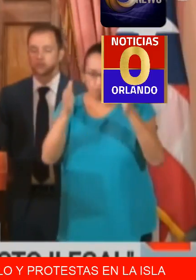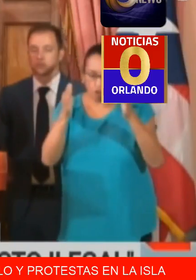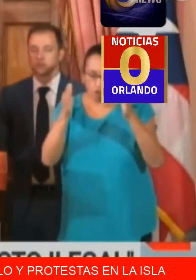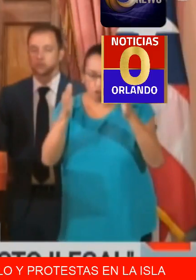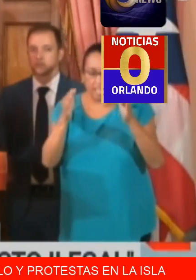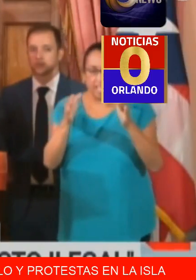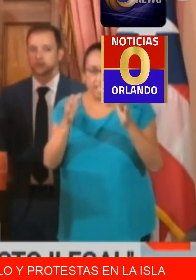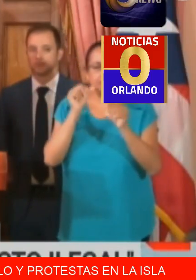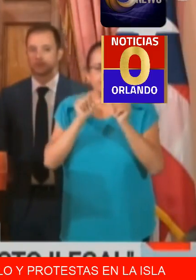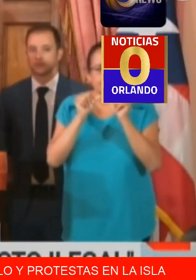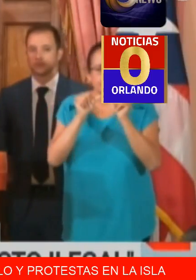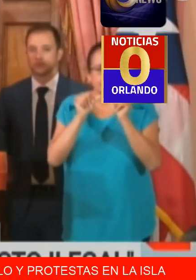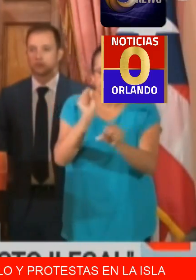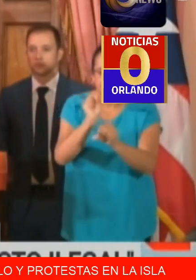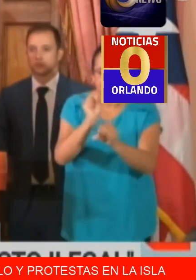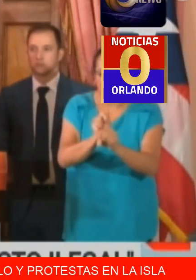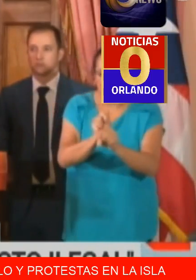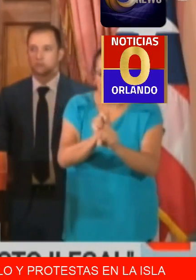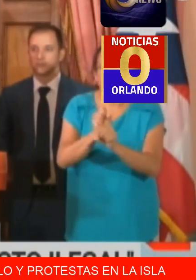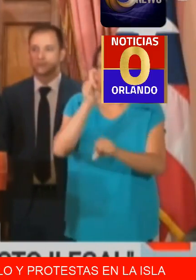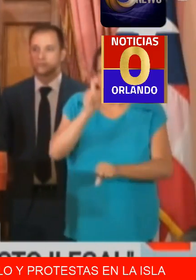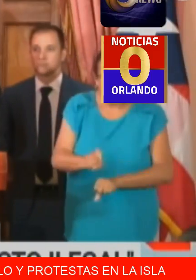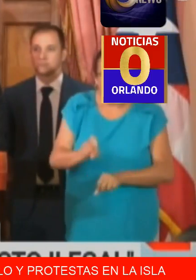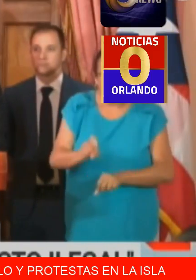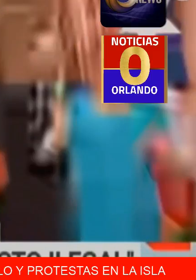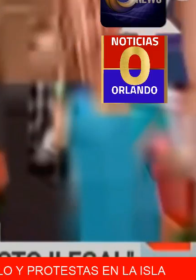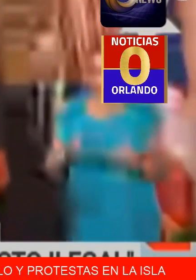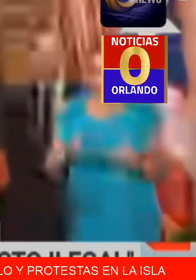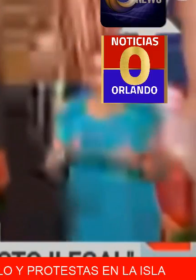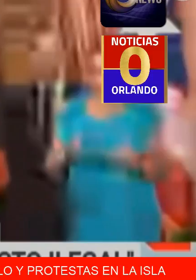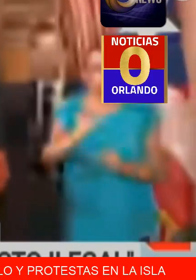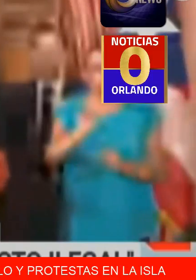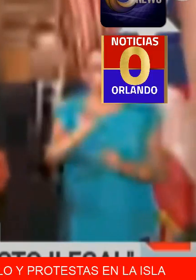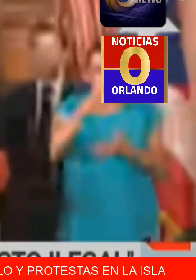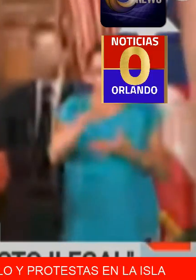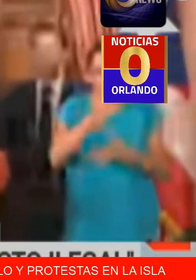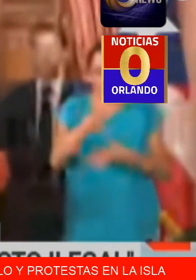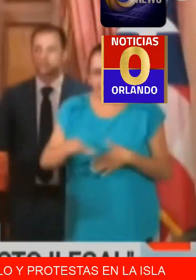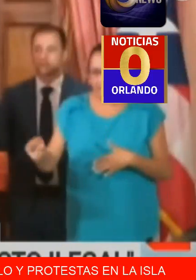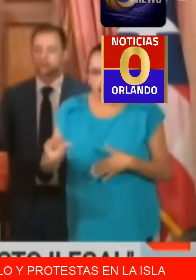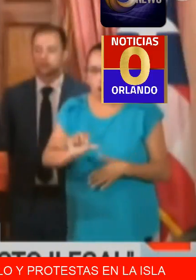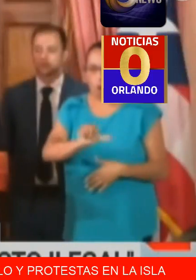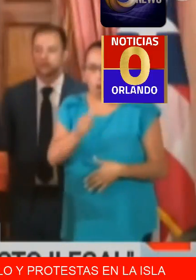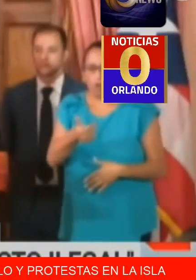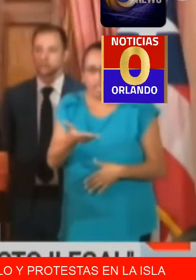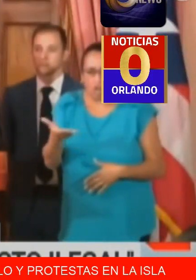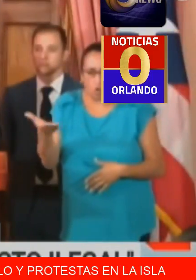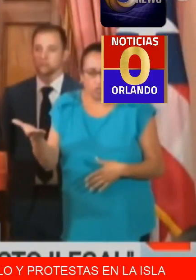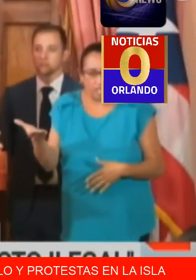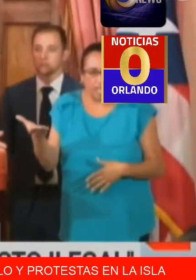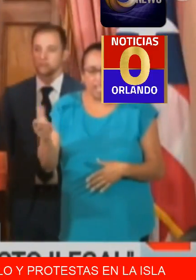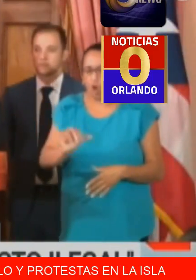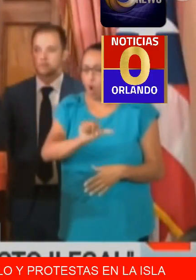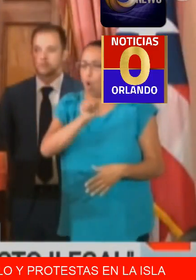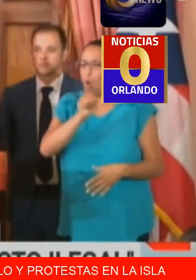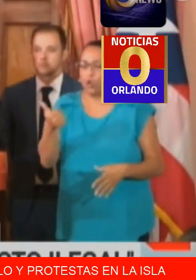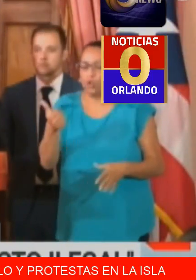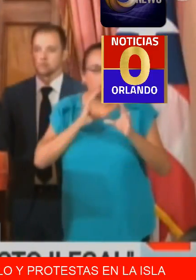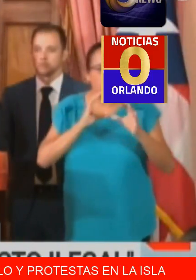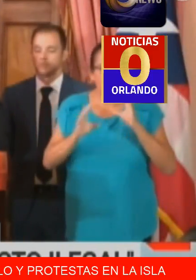estoy enfocado en el trabajo que tengo que hacer. Cualquier otra cosa es otra conversación.